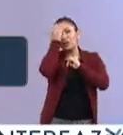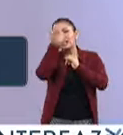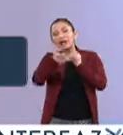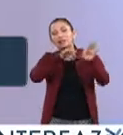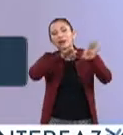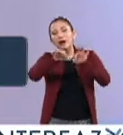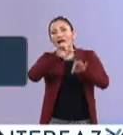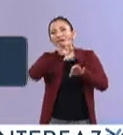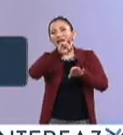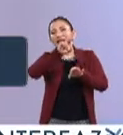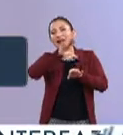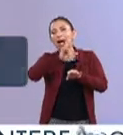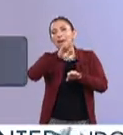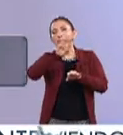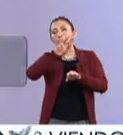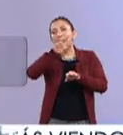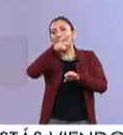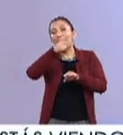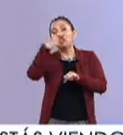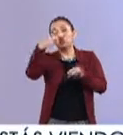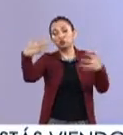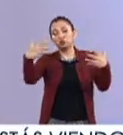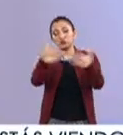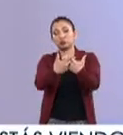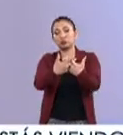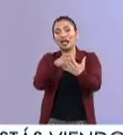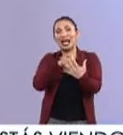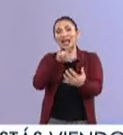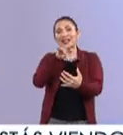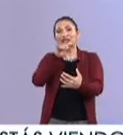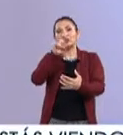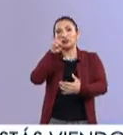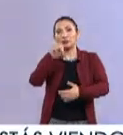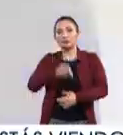el trabajo de Erika Vega y su ensamble Elysion.